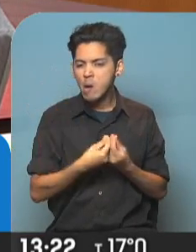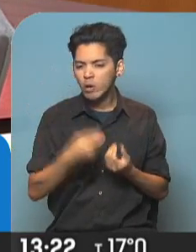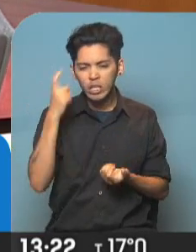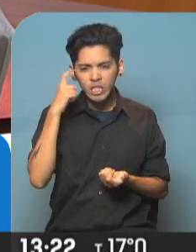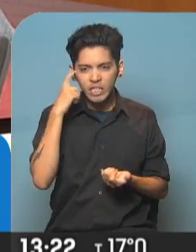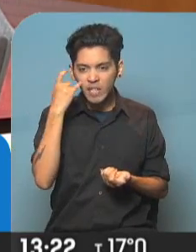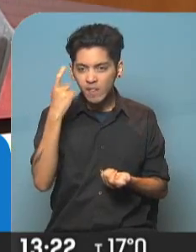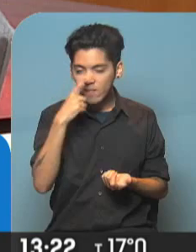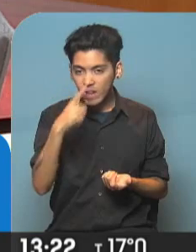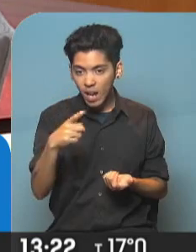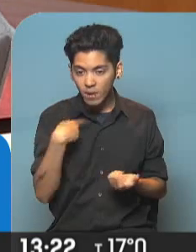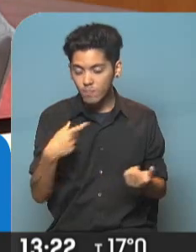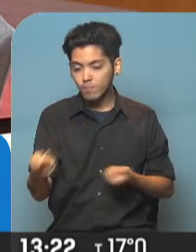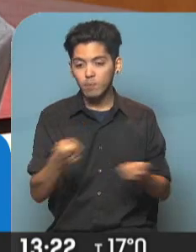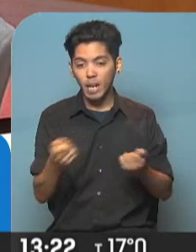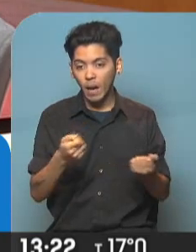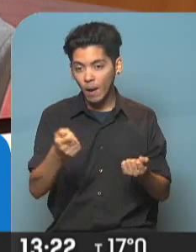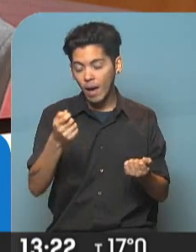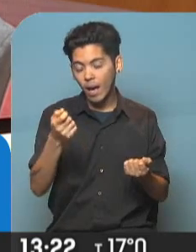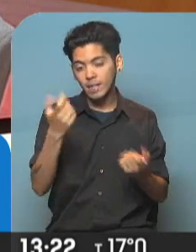y terminaban manejando un taxi, ¿no? Había